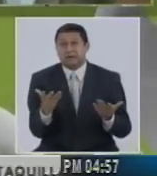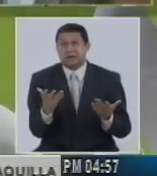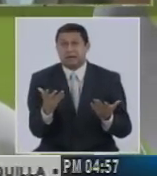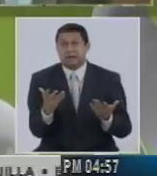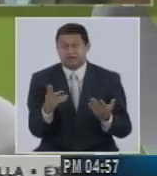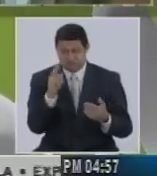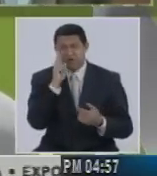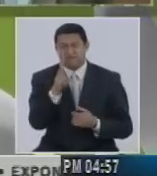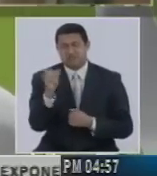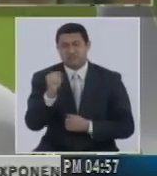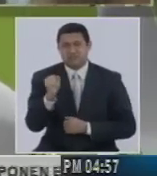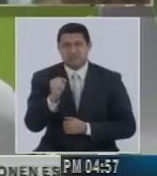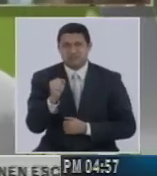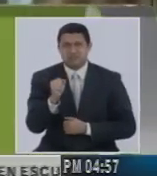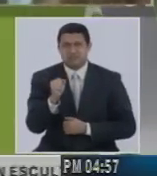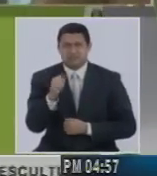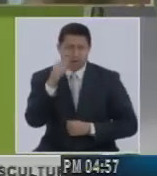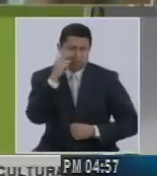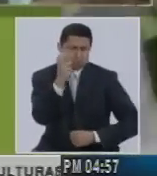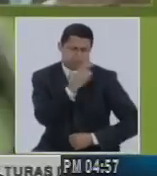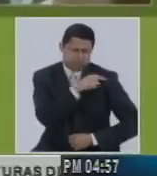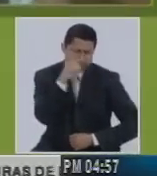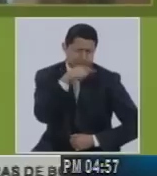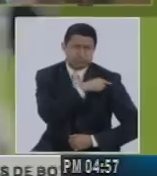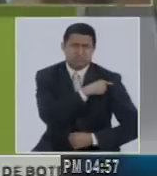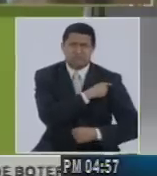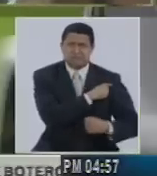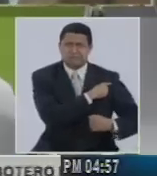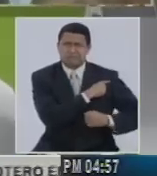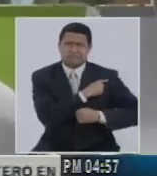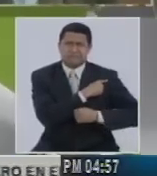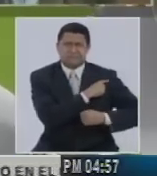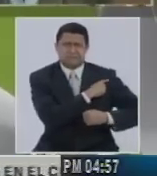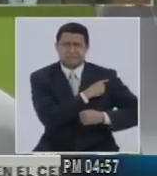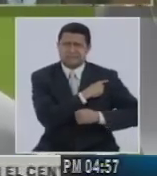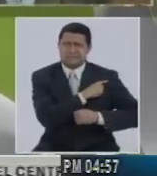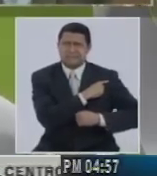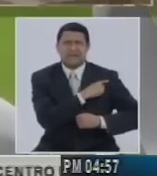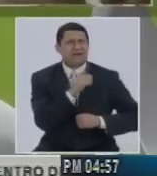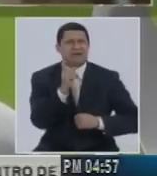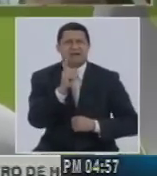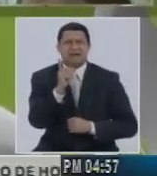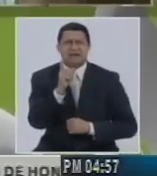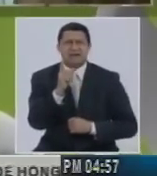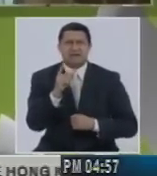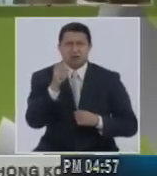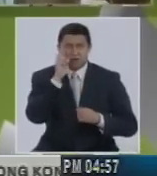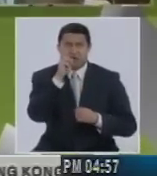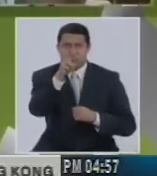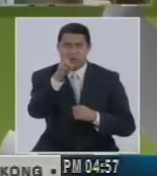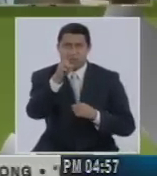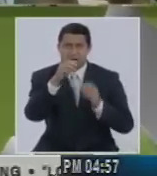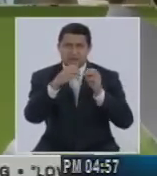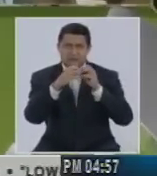lo he visto, es que entramos y el manguito no da. Quiere decir que el manguito, como